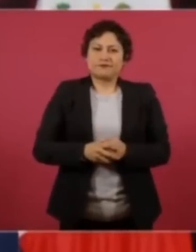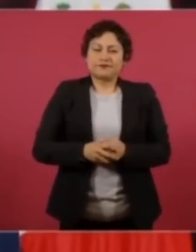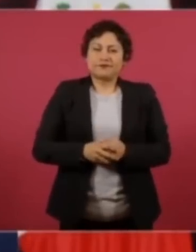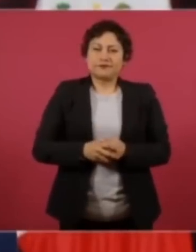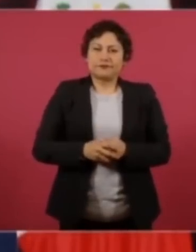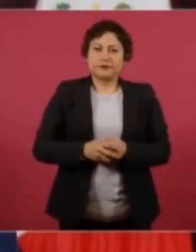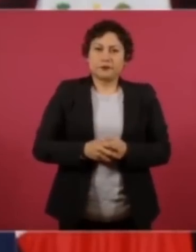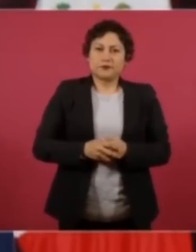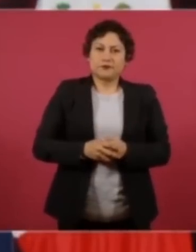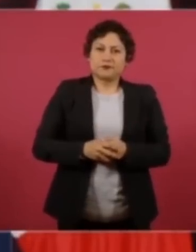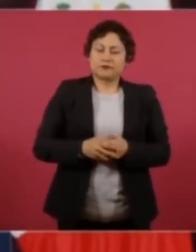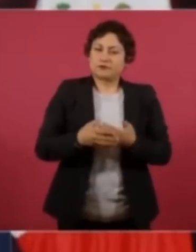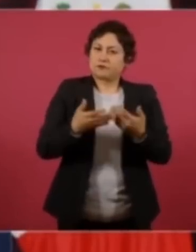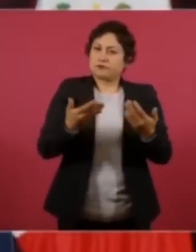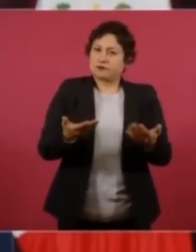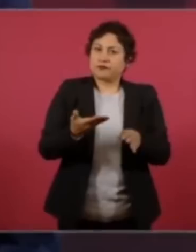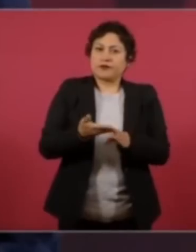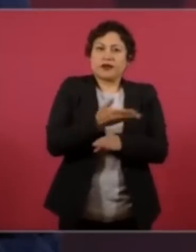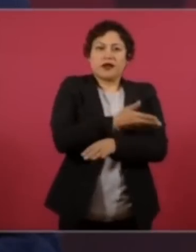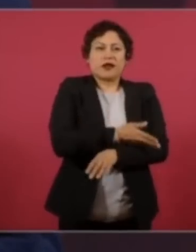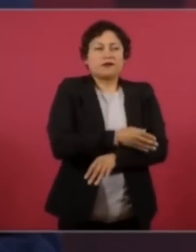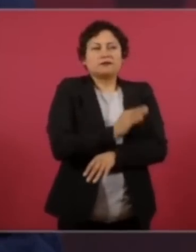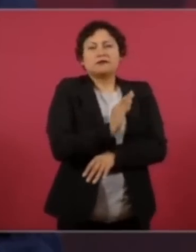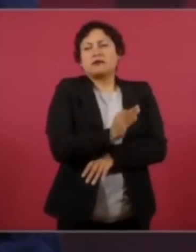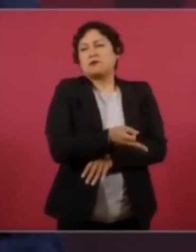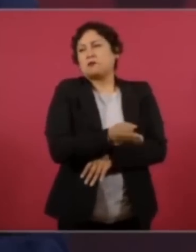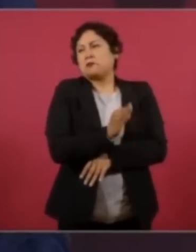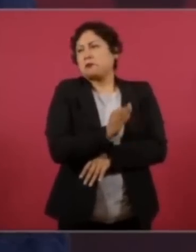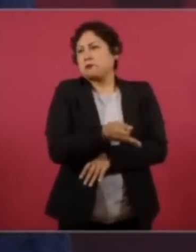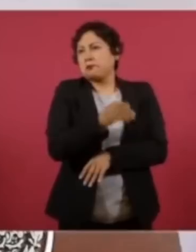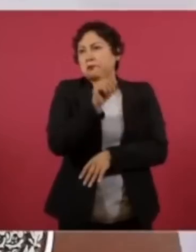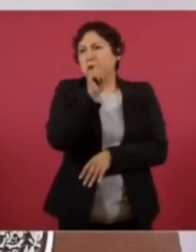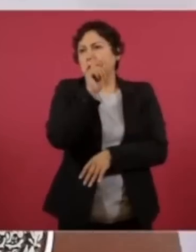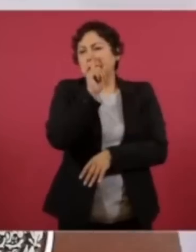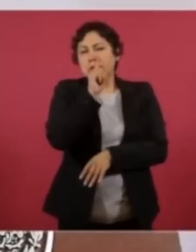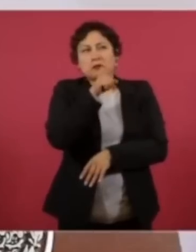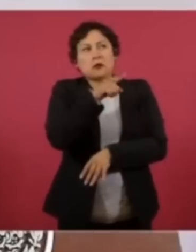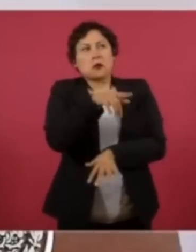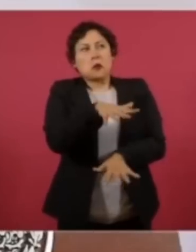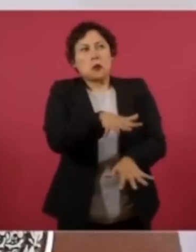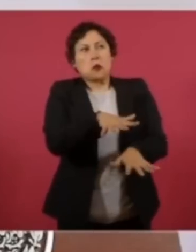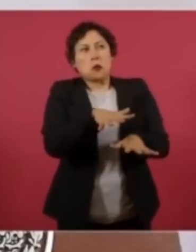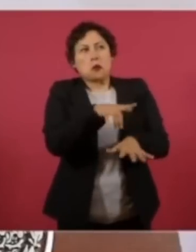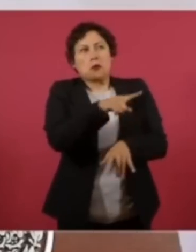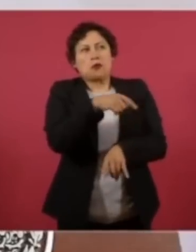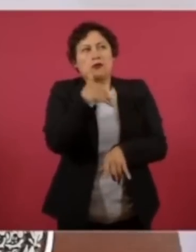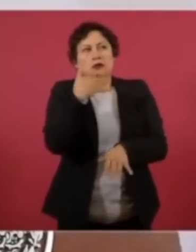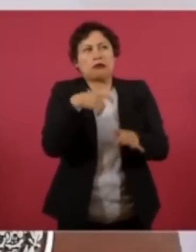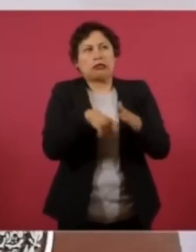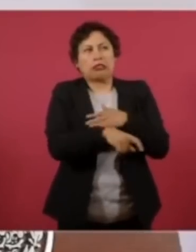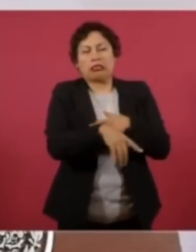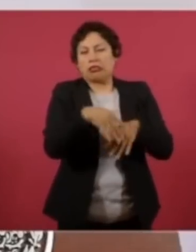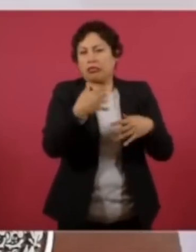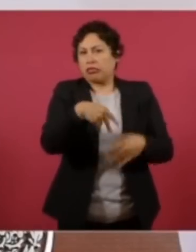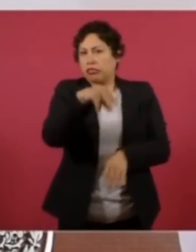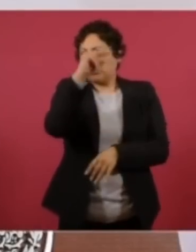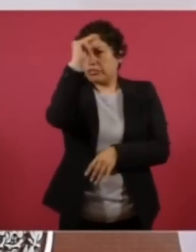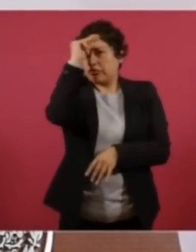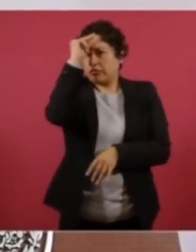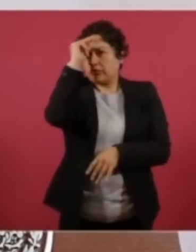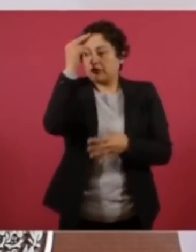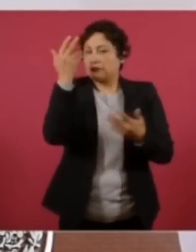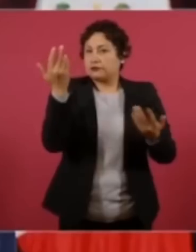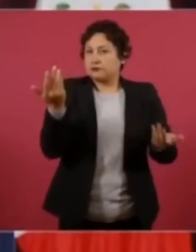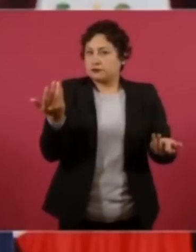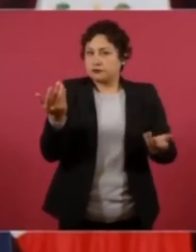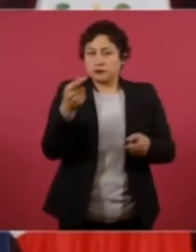Ya esa tolerancia a la corrupción, el aplaudir a los corruptos, el que se dedicaran a robar